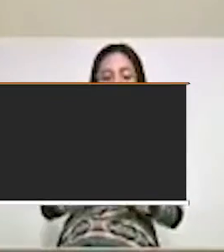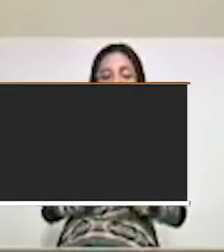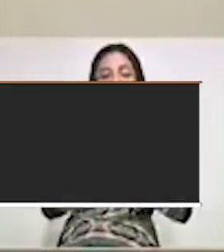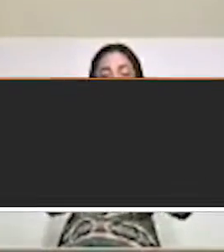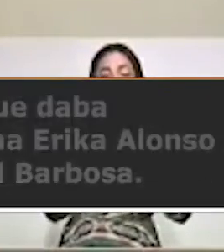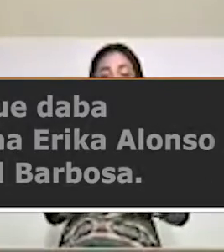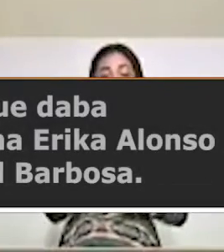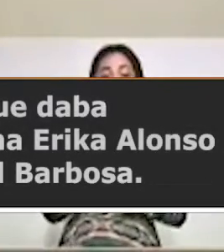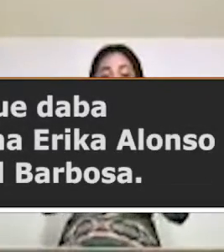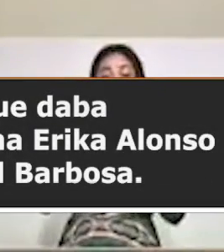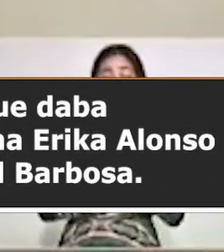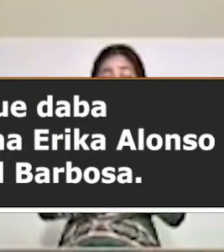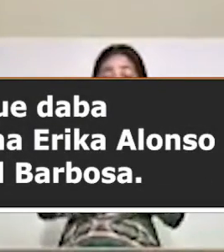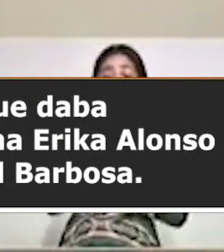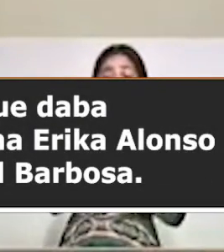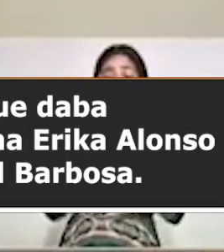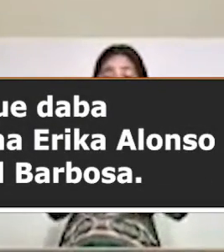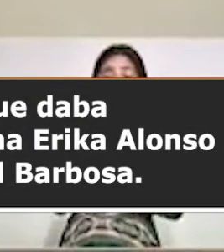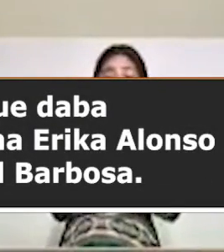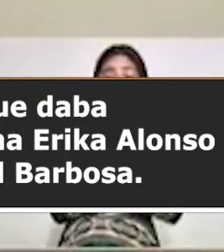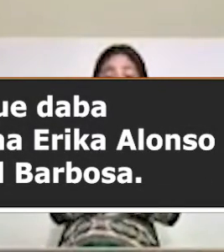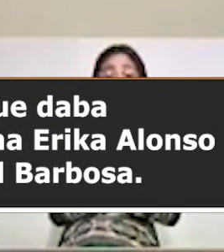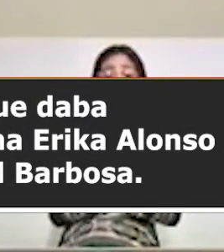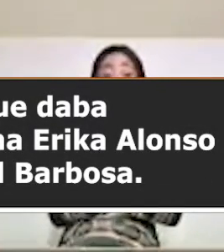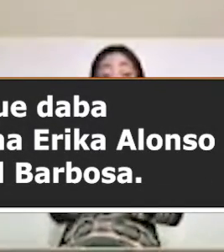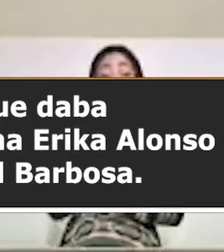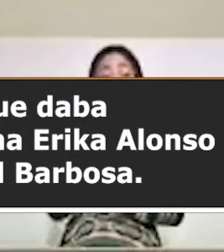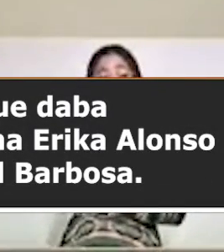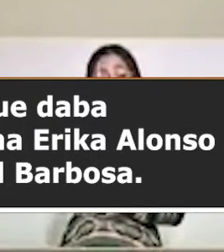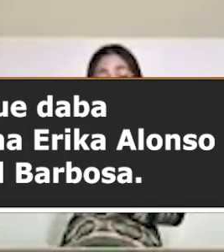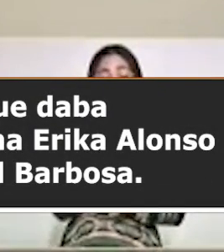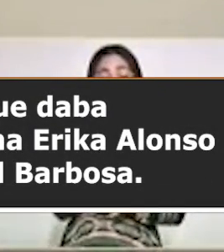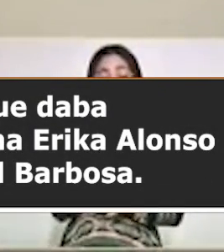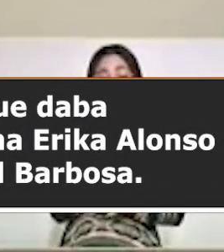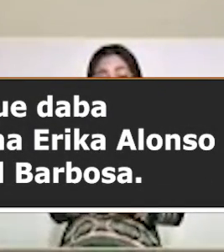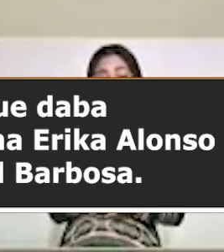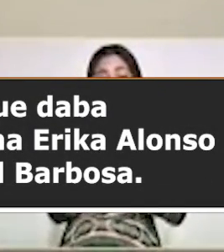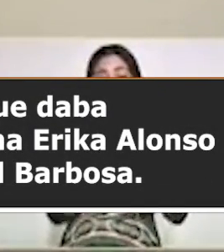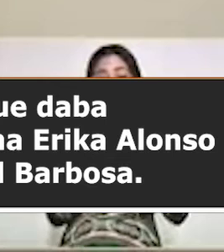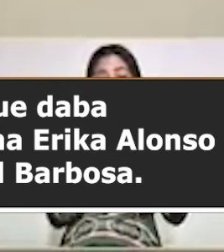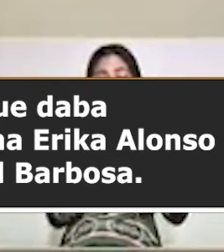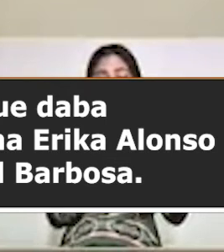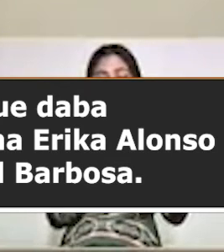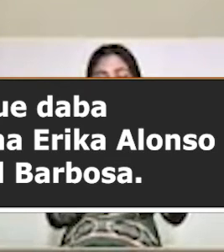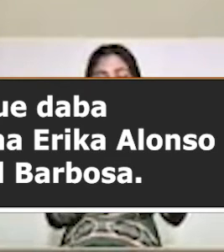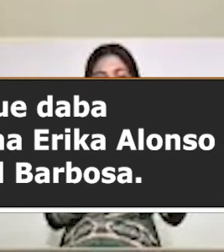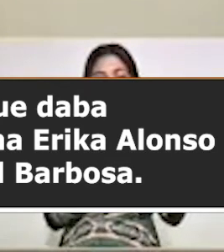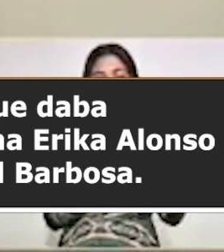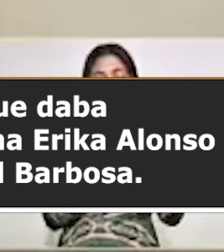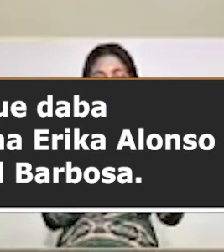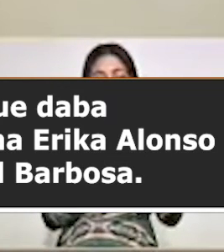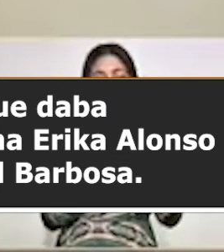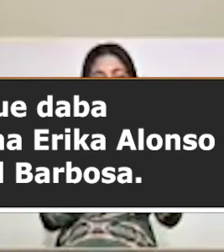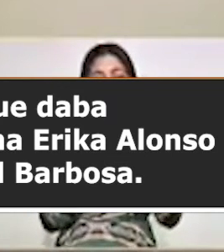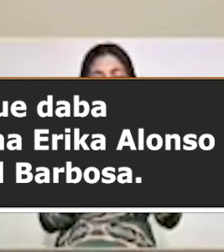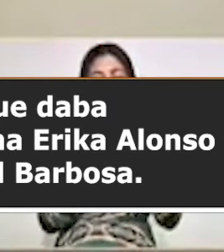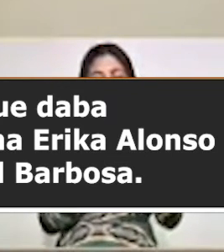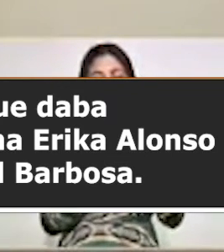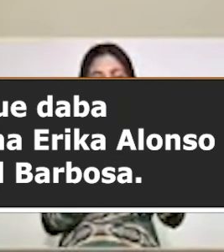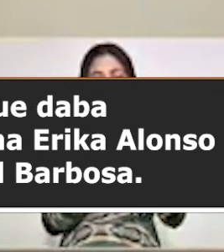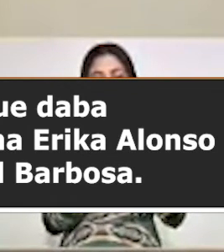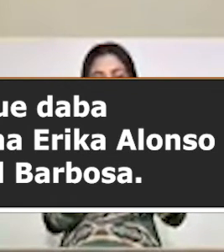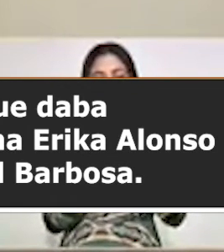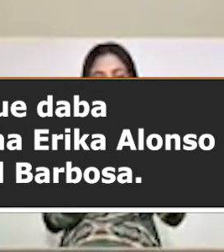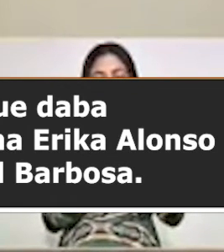Peritos internacionales, que fue una falla técnica, la falla técnica de